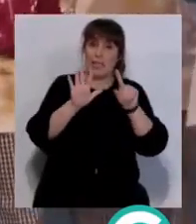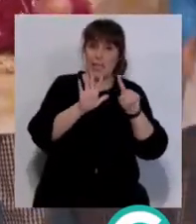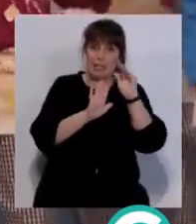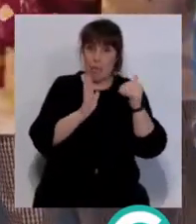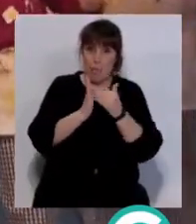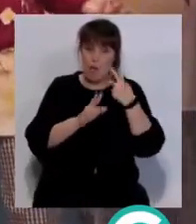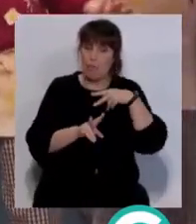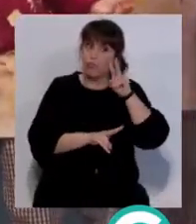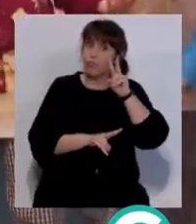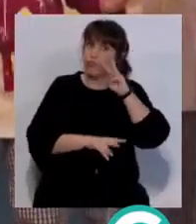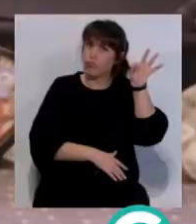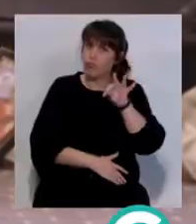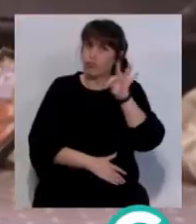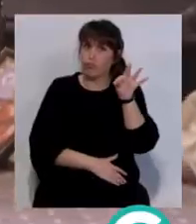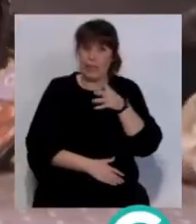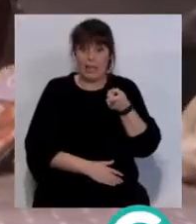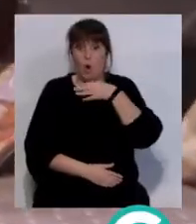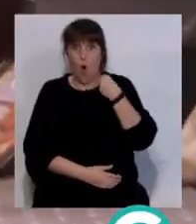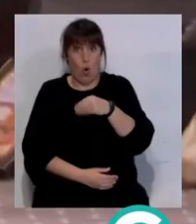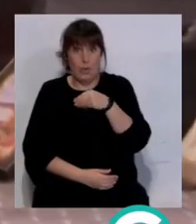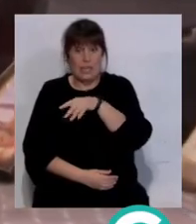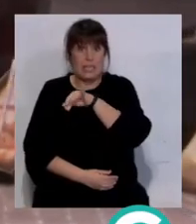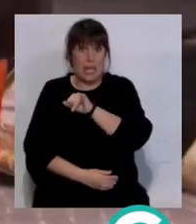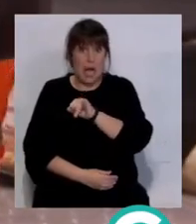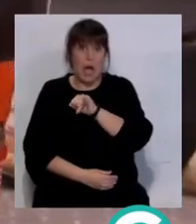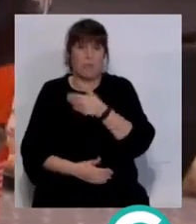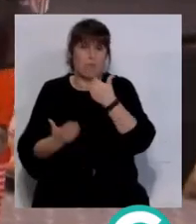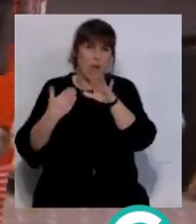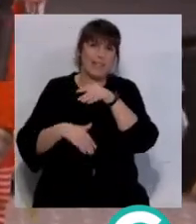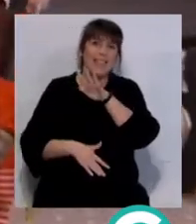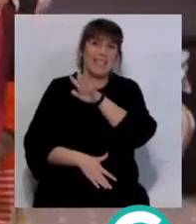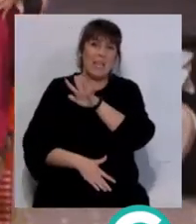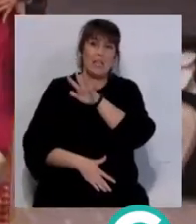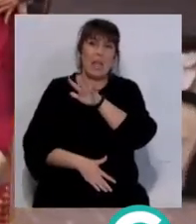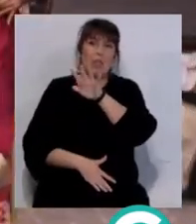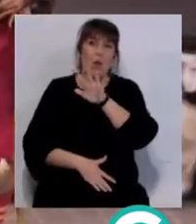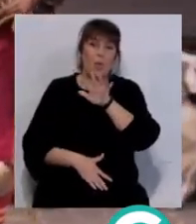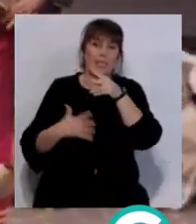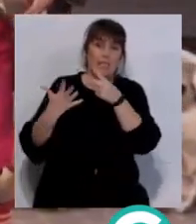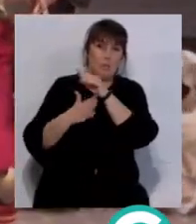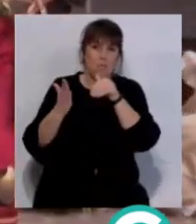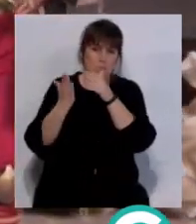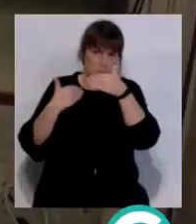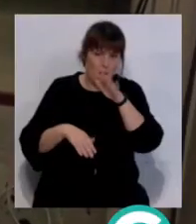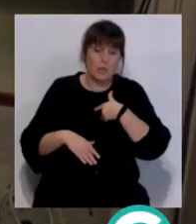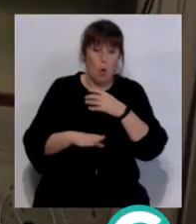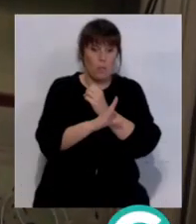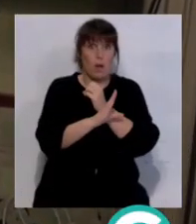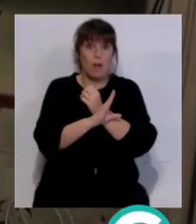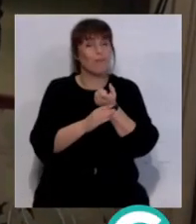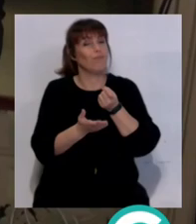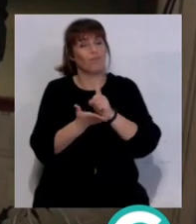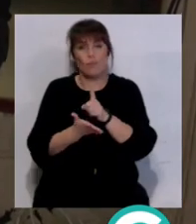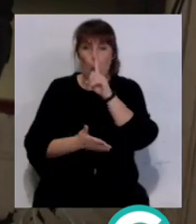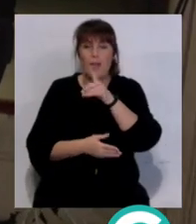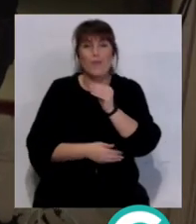686.000 visualizaciones, mientras que las juveniles registraron más de 557.000. Onda Cádiz vuelve a realizar un año